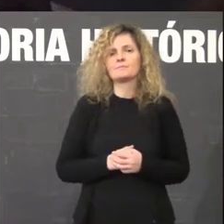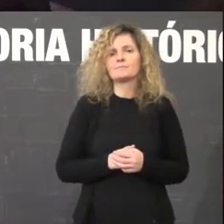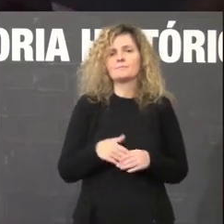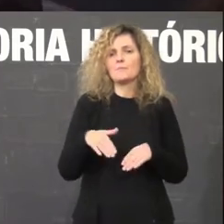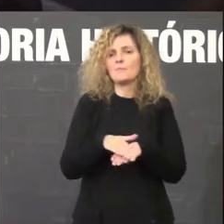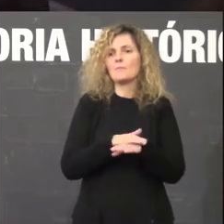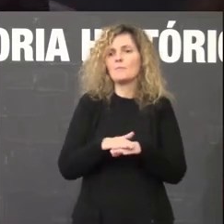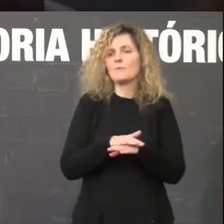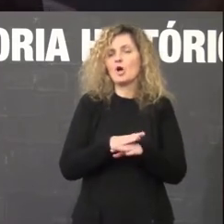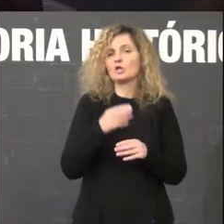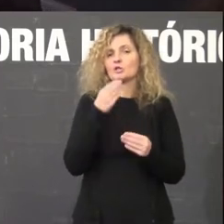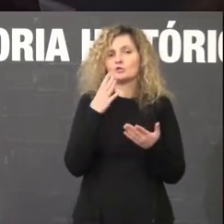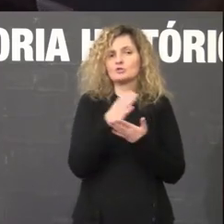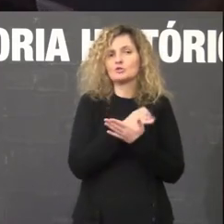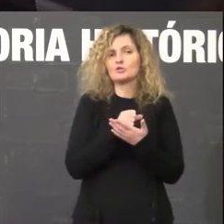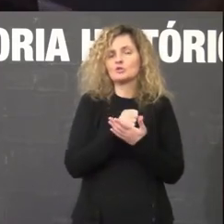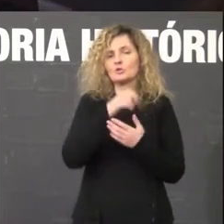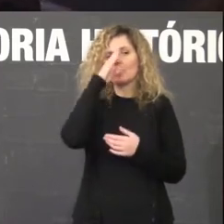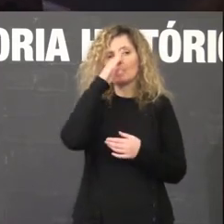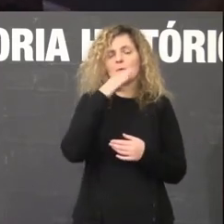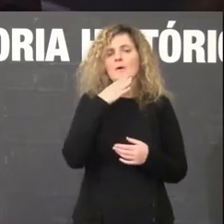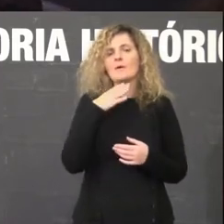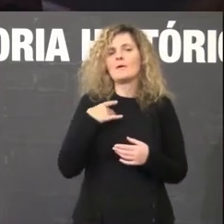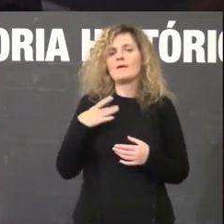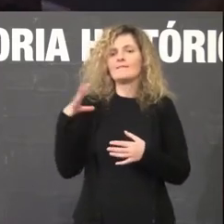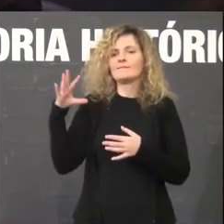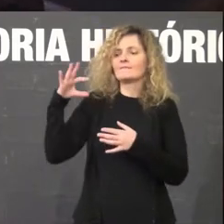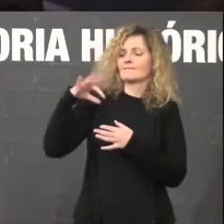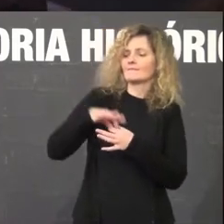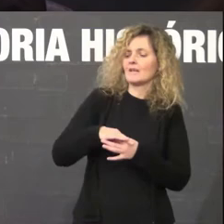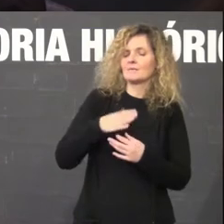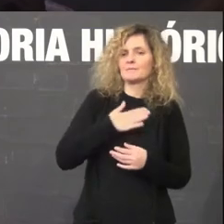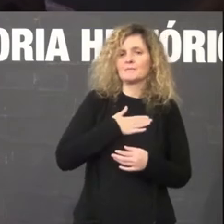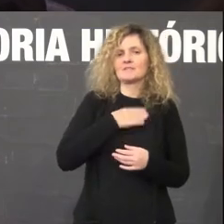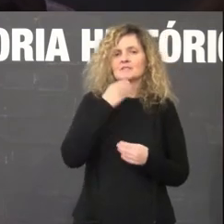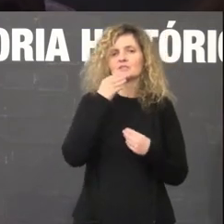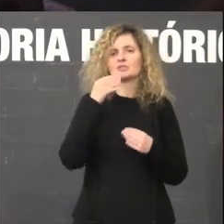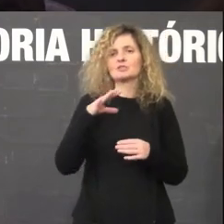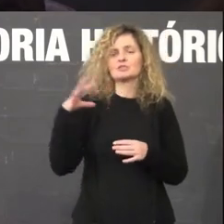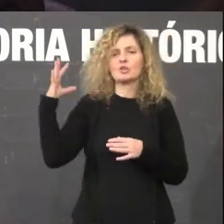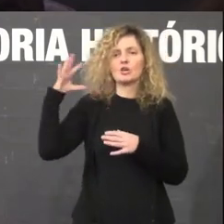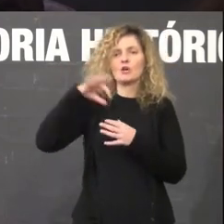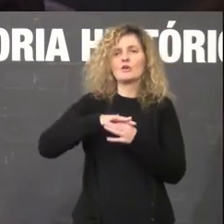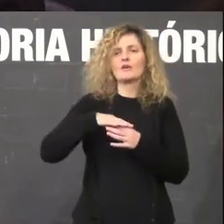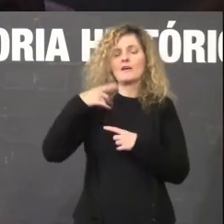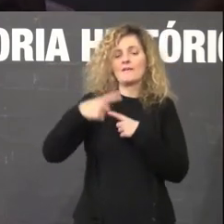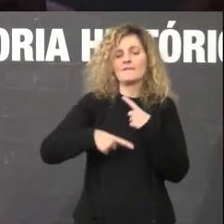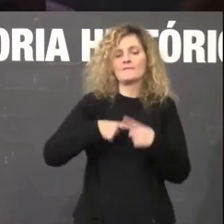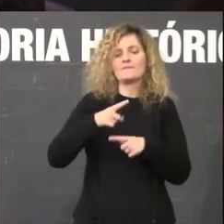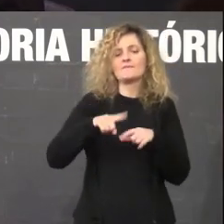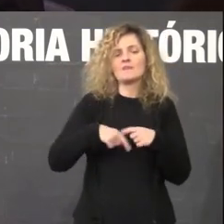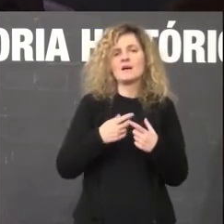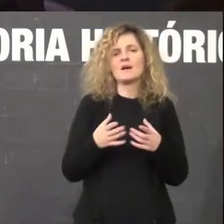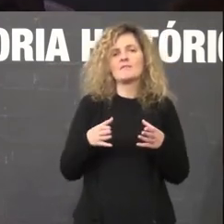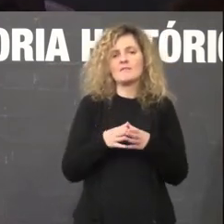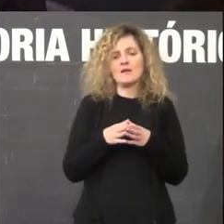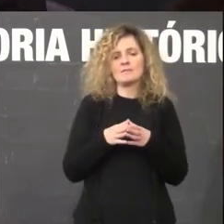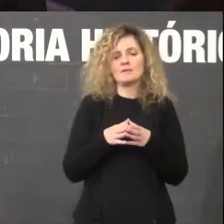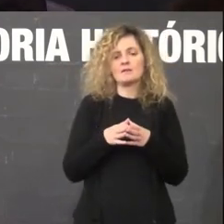Disculpade todo isto, porque ten, vai que ter que ver como, coa miña historia e que a historia dunha familia, como desde unha